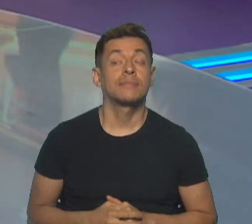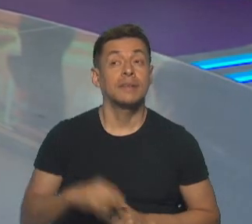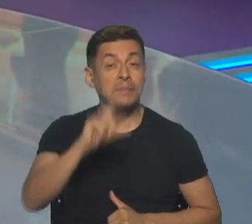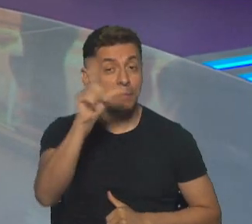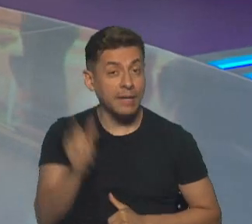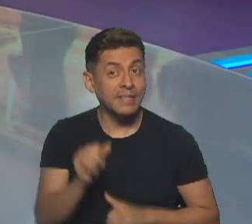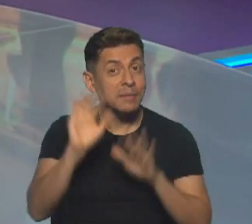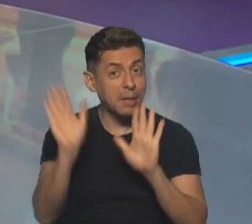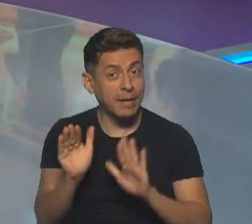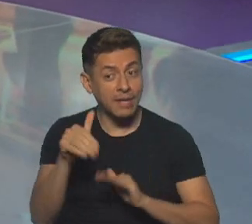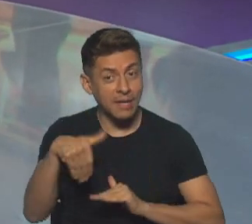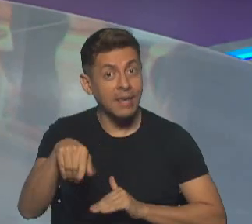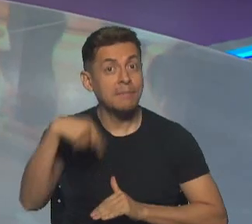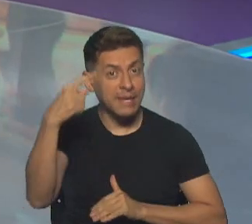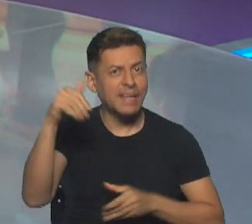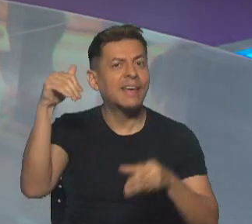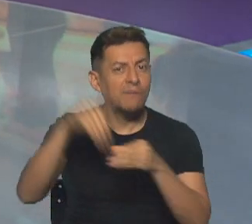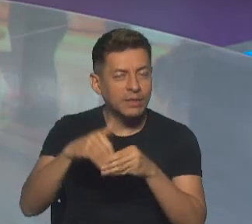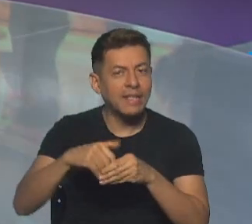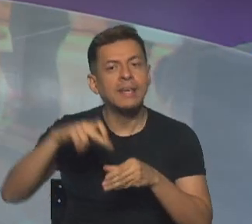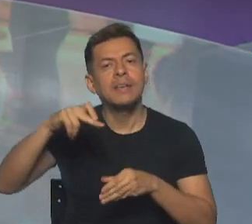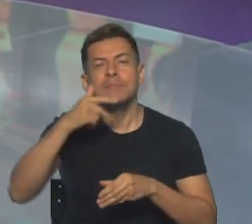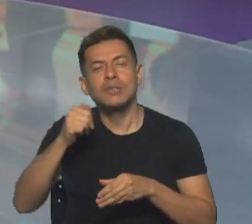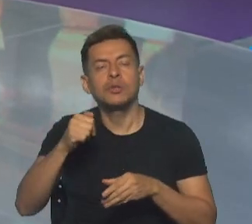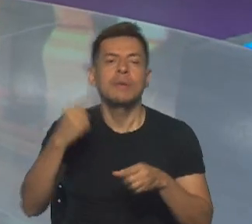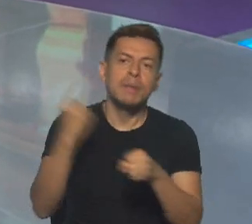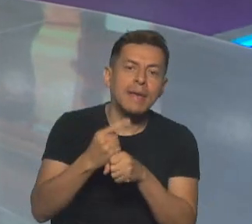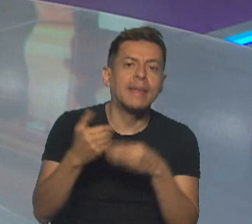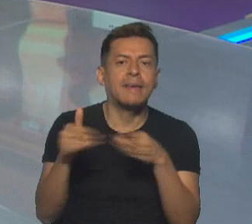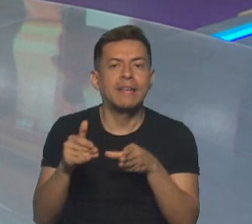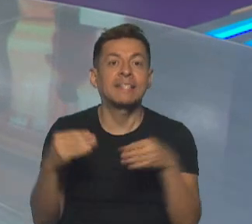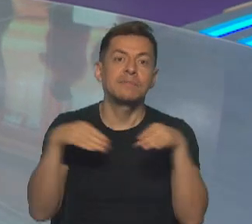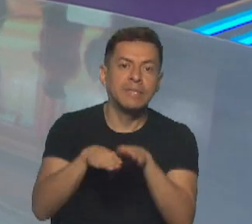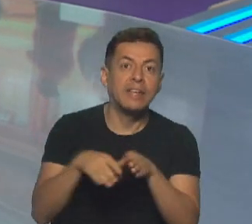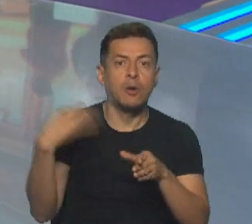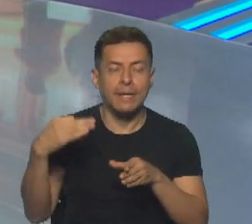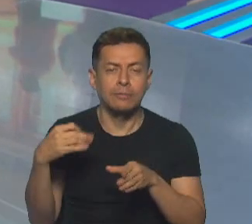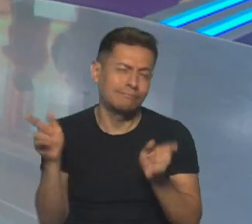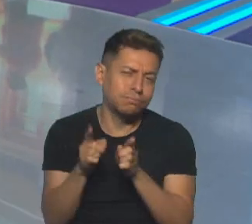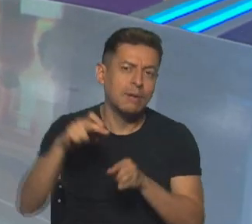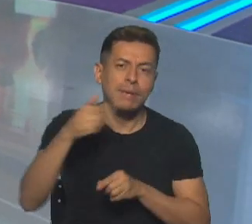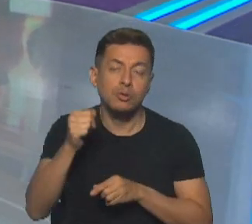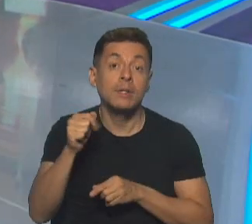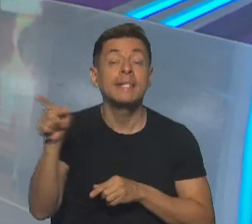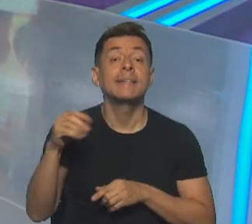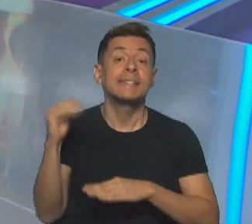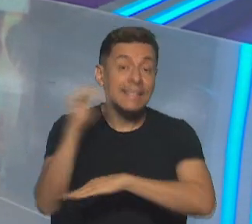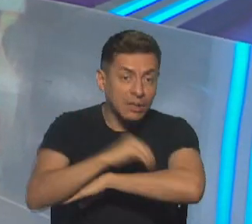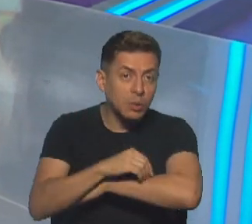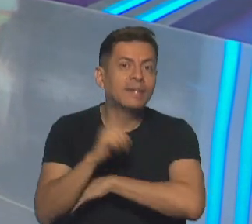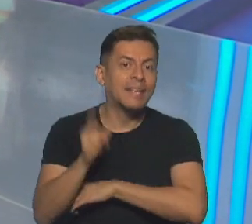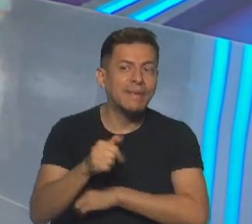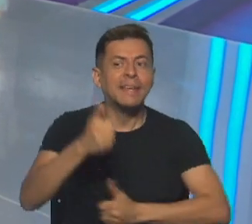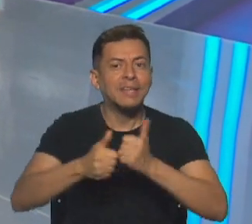país se prepara para votar mañana en estas primarias abiertas, simultáneas y obligatorias. En Santa Cruz, los precandidatos también se preparan